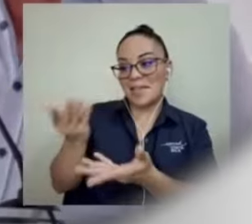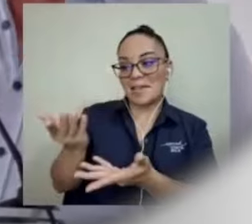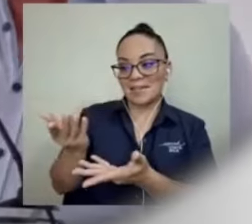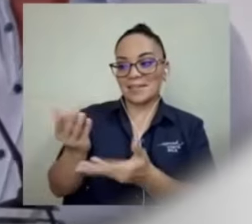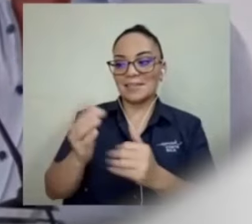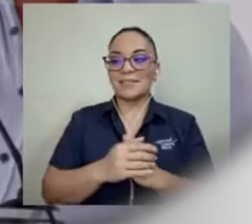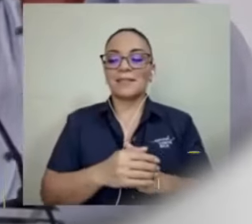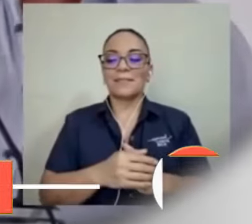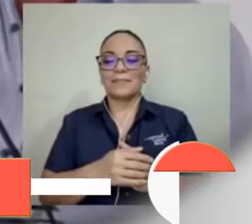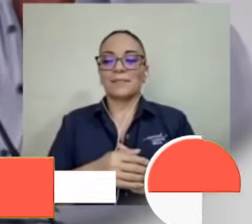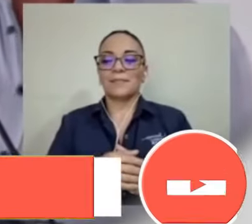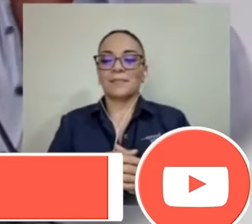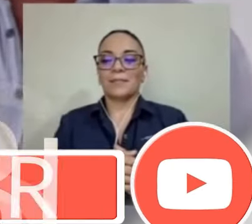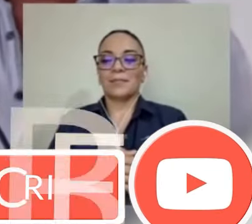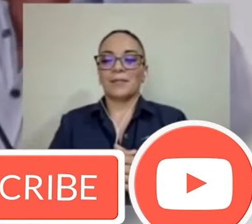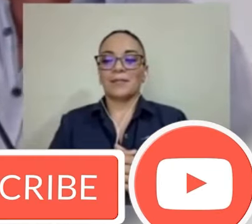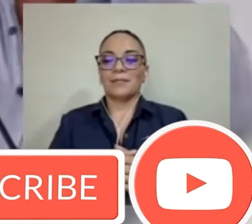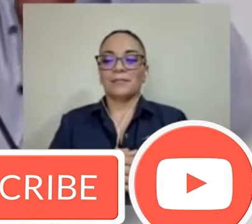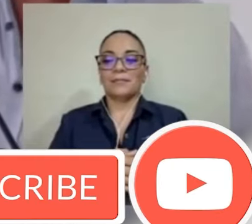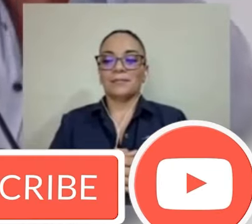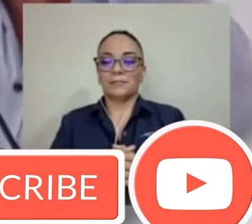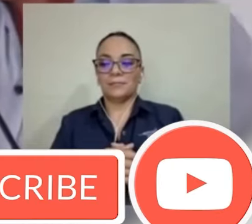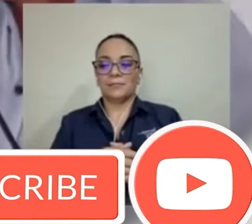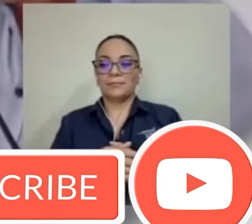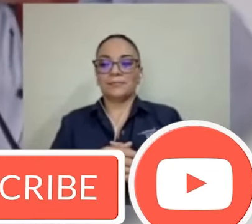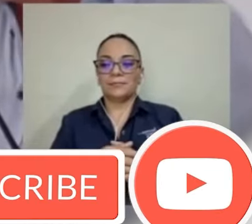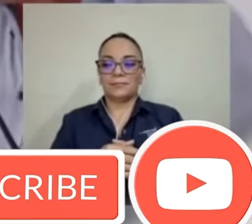que su propia arma de